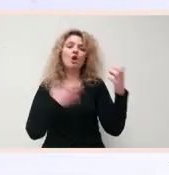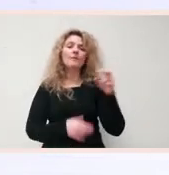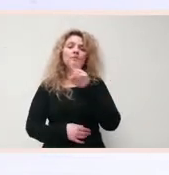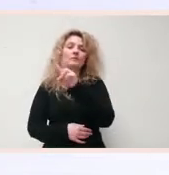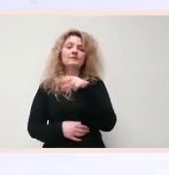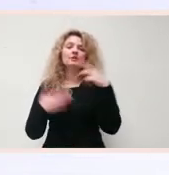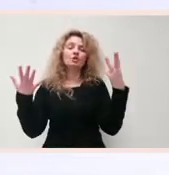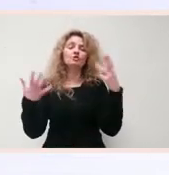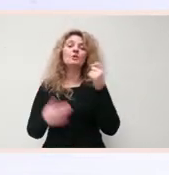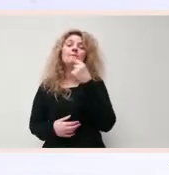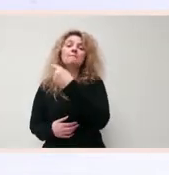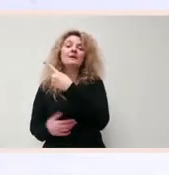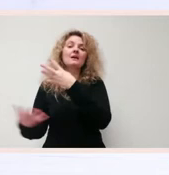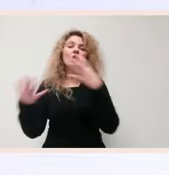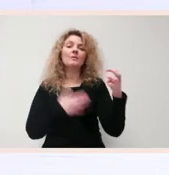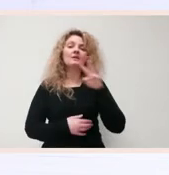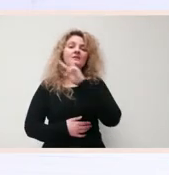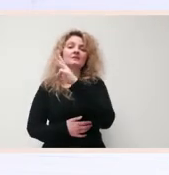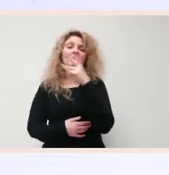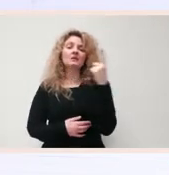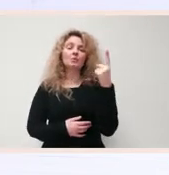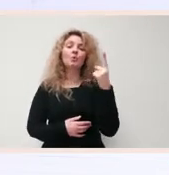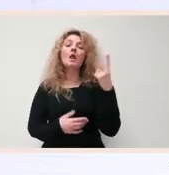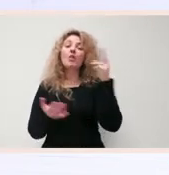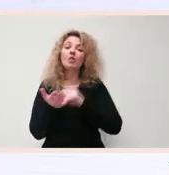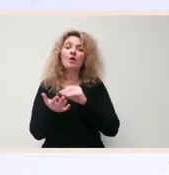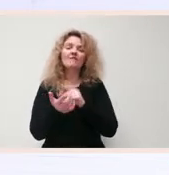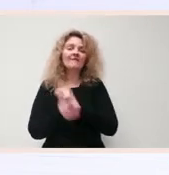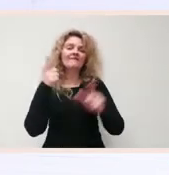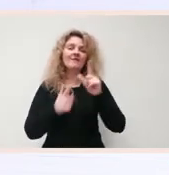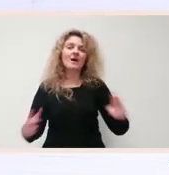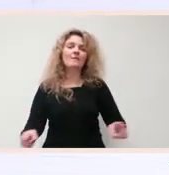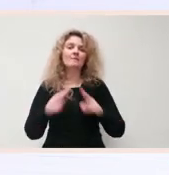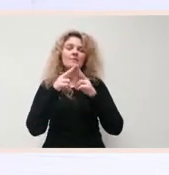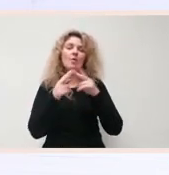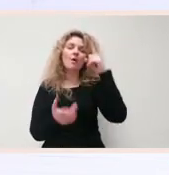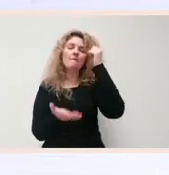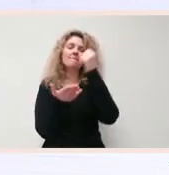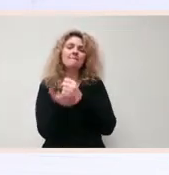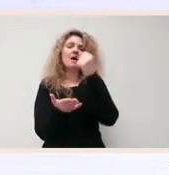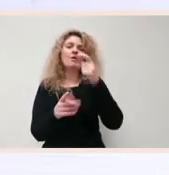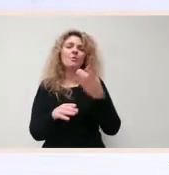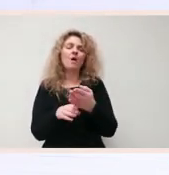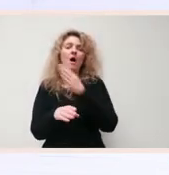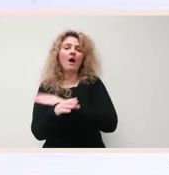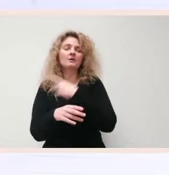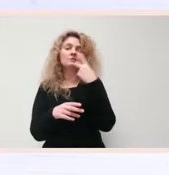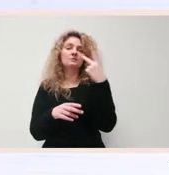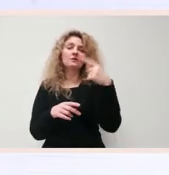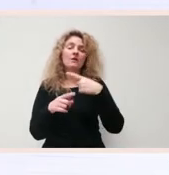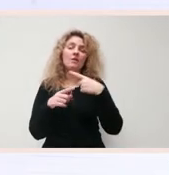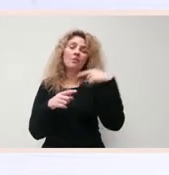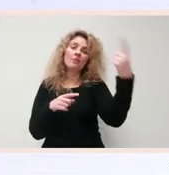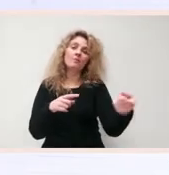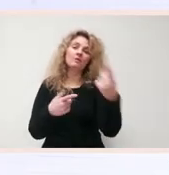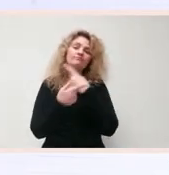ano 1928 e no 1931. En ambas as dúas ocasións viaxará a París, o que vai marcar un antes e